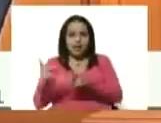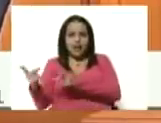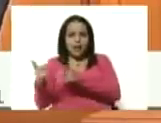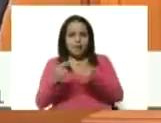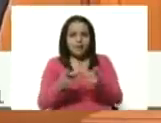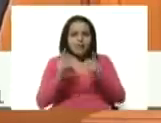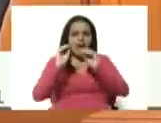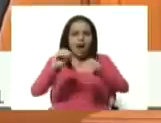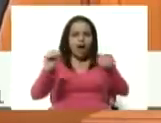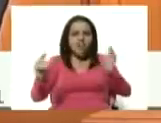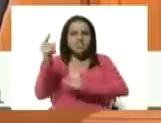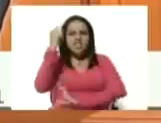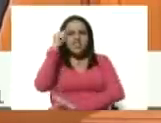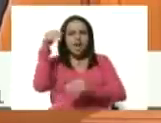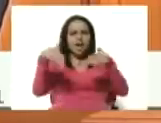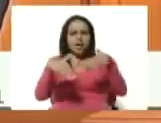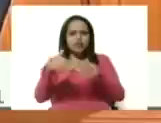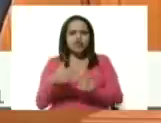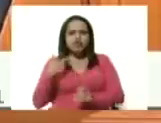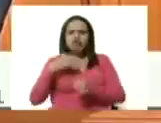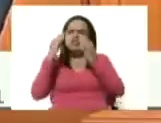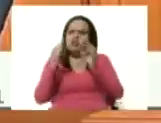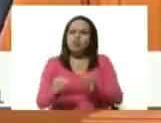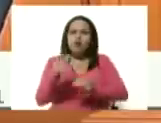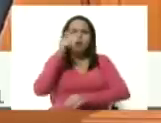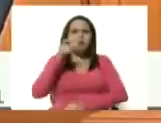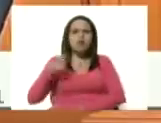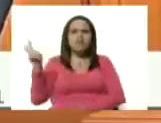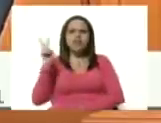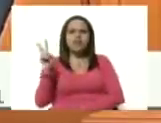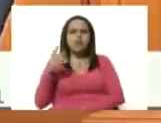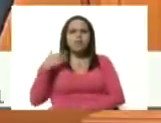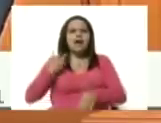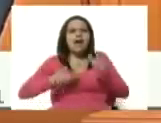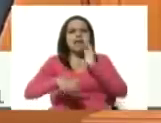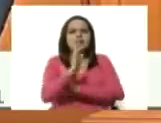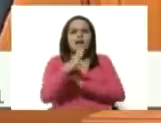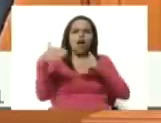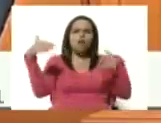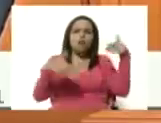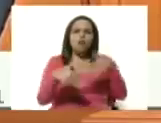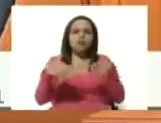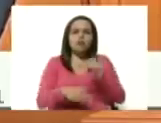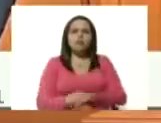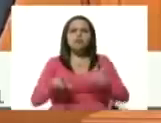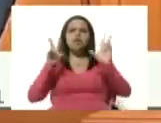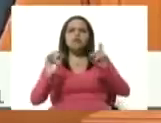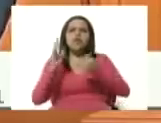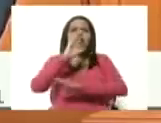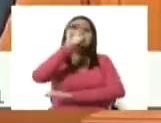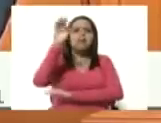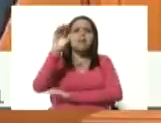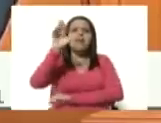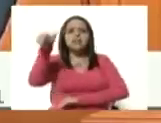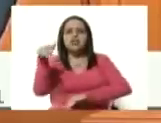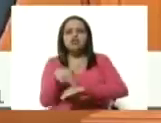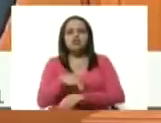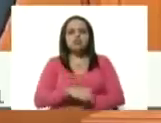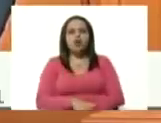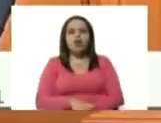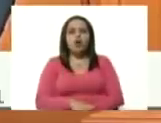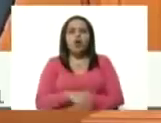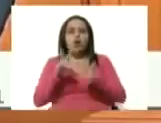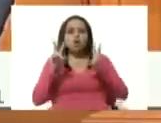fecha, estoy seguro que el pueblo de Venezuela va a salir a votar por una nueva Asamblea Nacional, por un